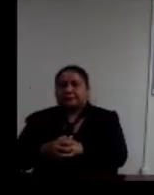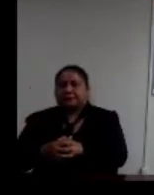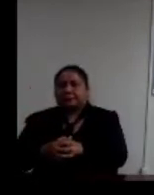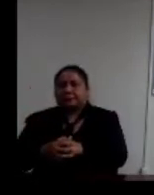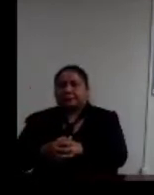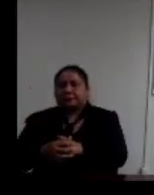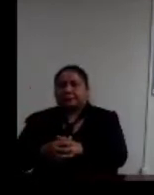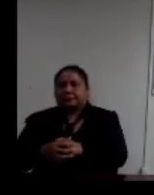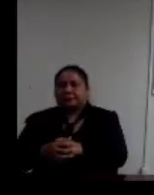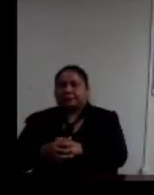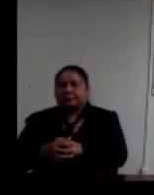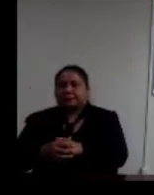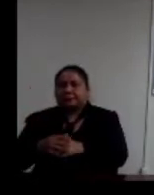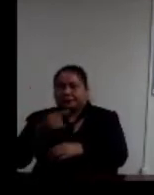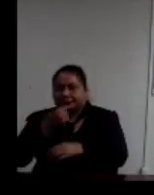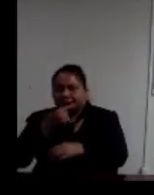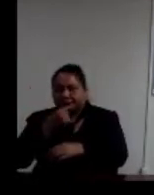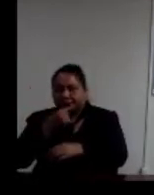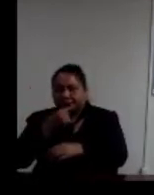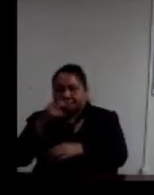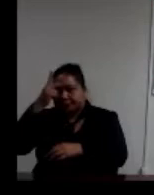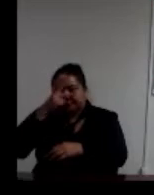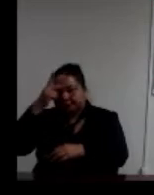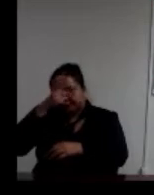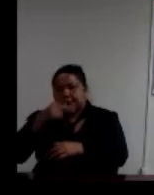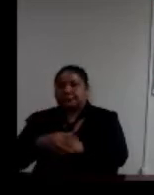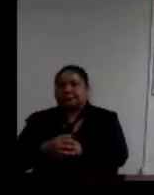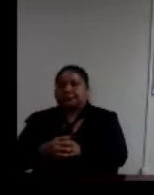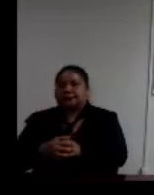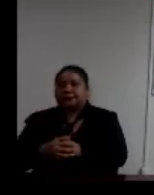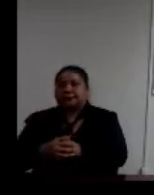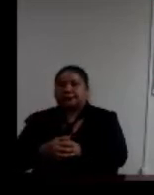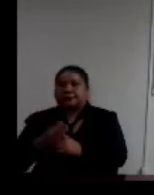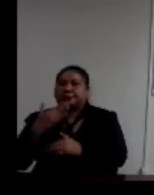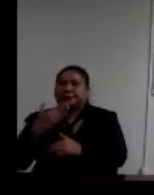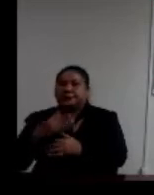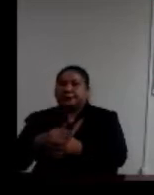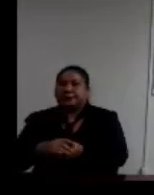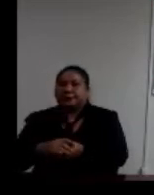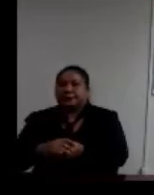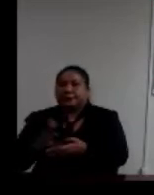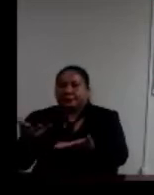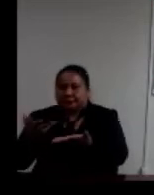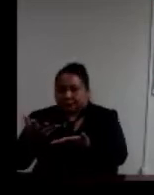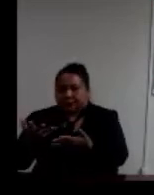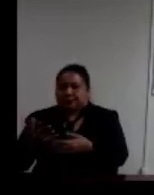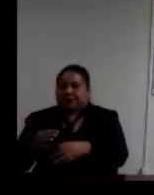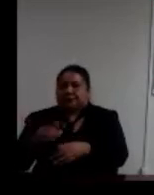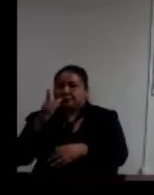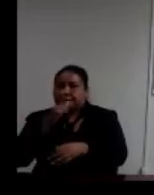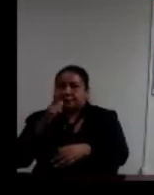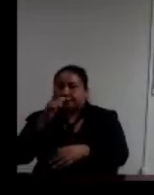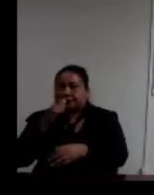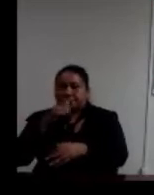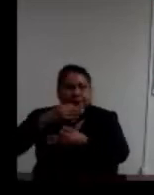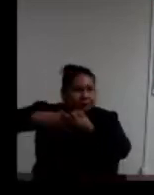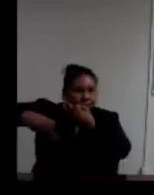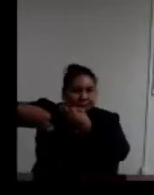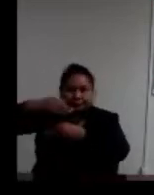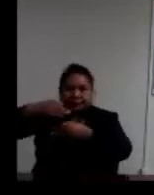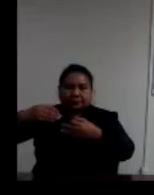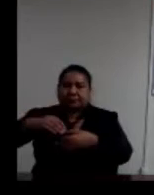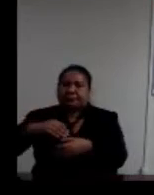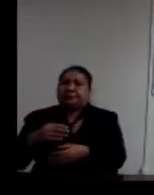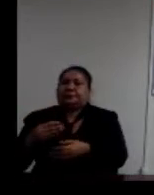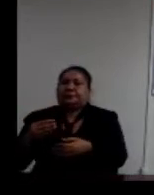psiquiatras o psiquiatras infantiles, rehabilitadores físicos, rehabilitadores de lenguaje, toda lo que es la parte psicosocial